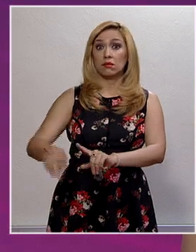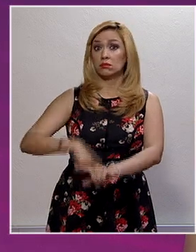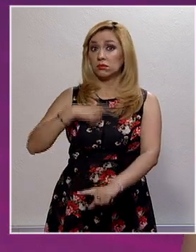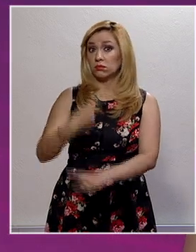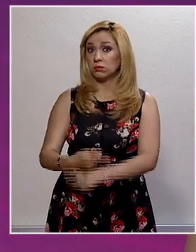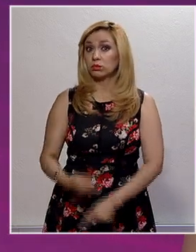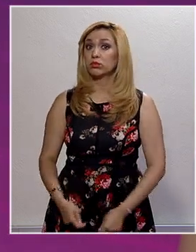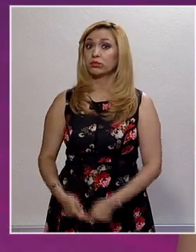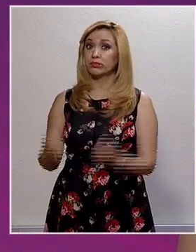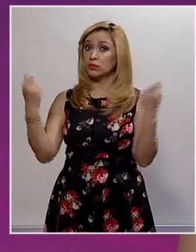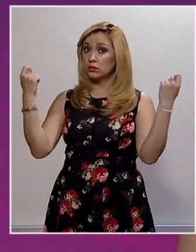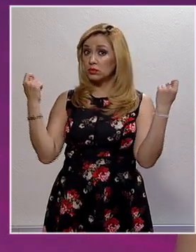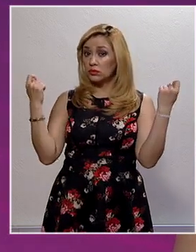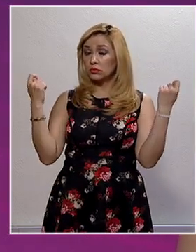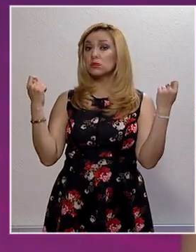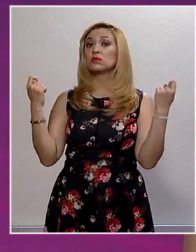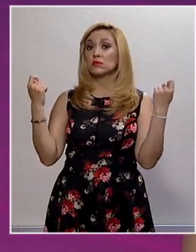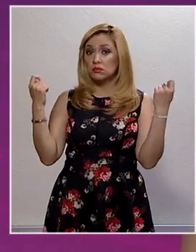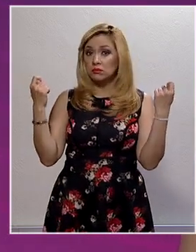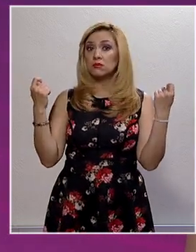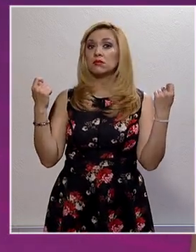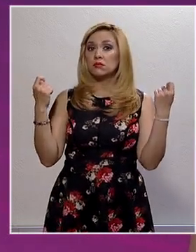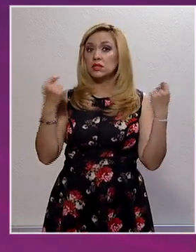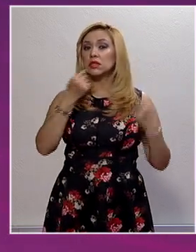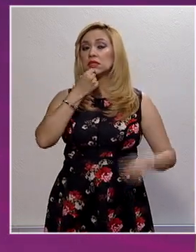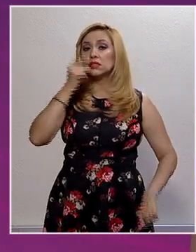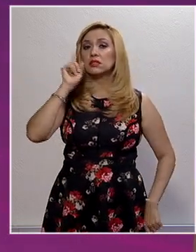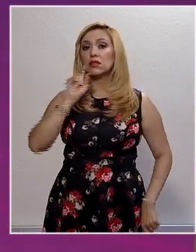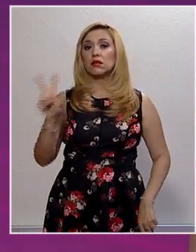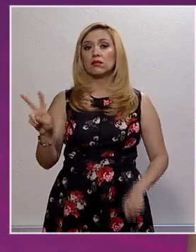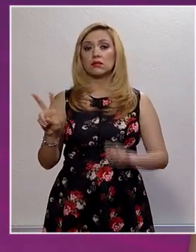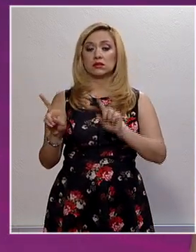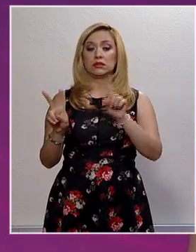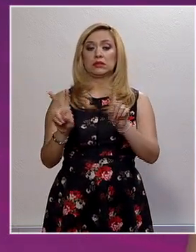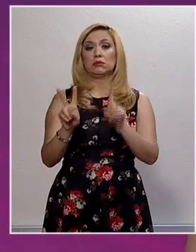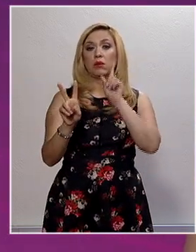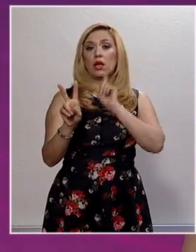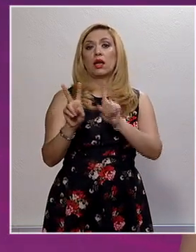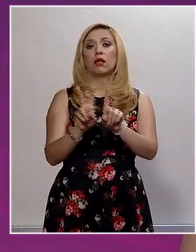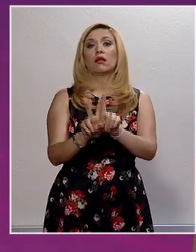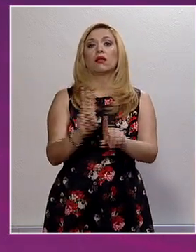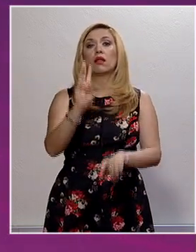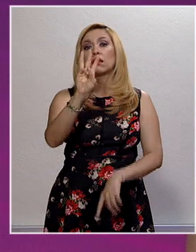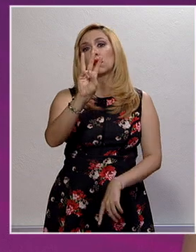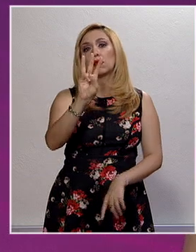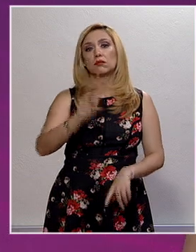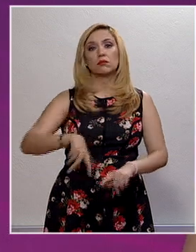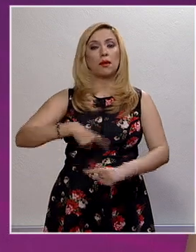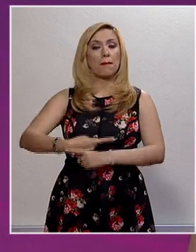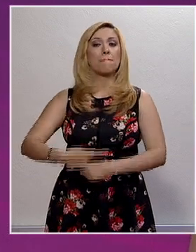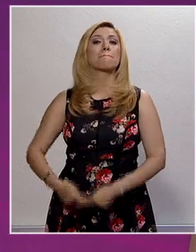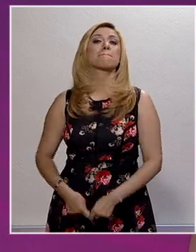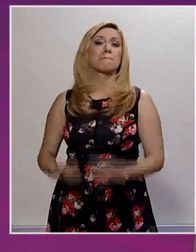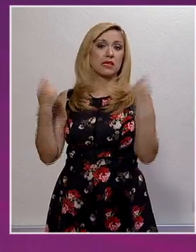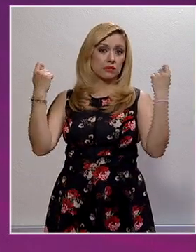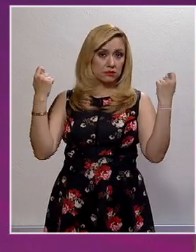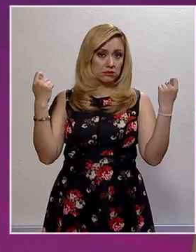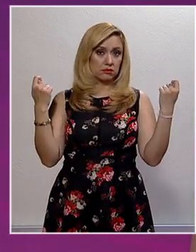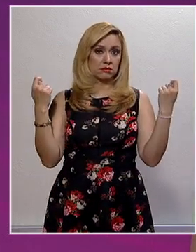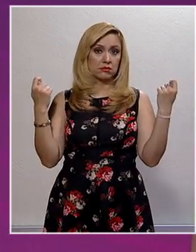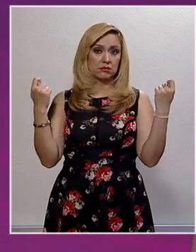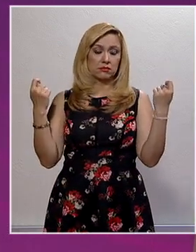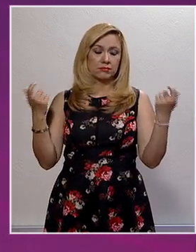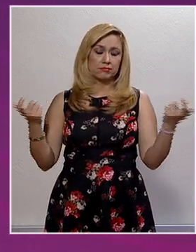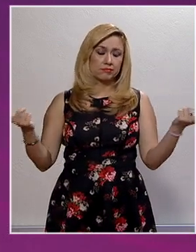O sea, habían indicios claros de que estas niñas y mujeres habían sido violentadas sexualmente